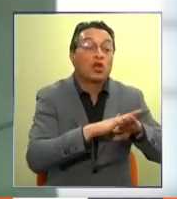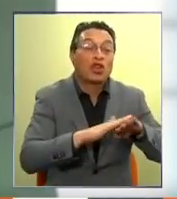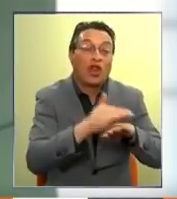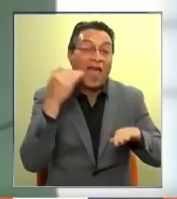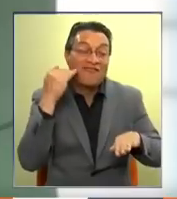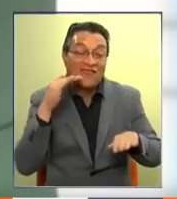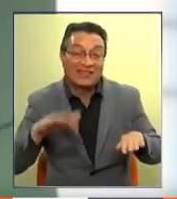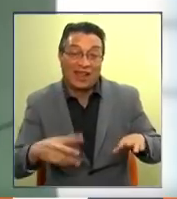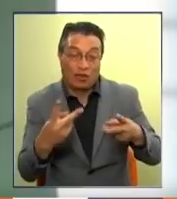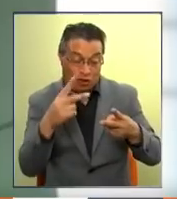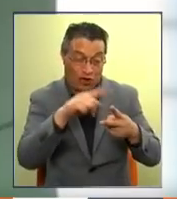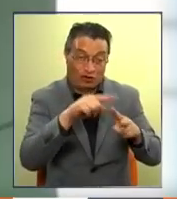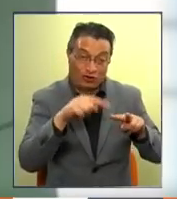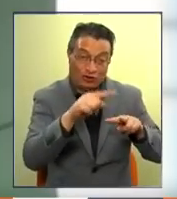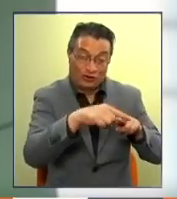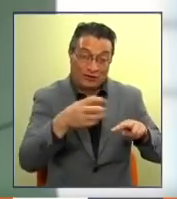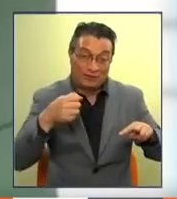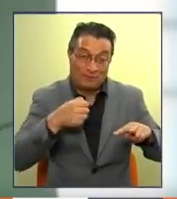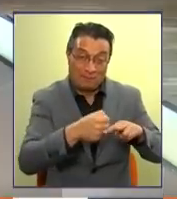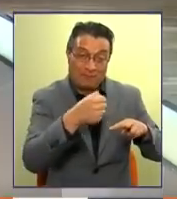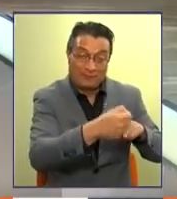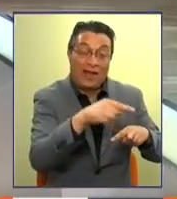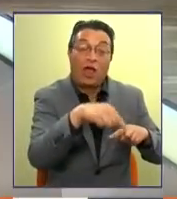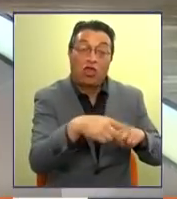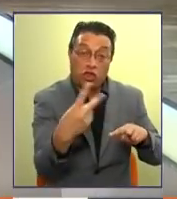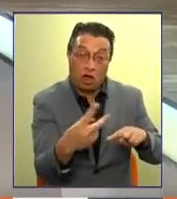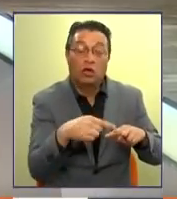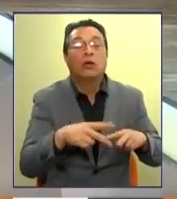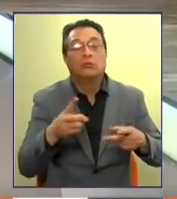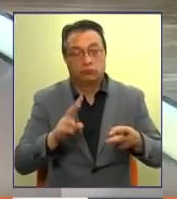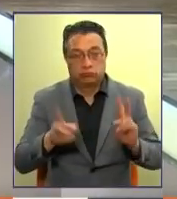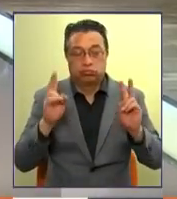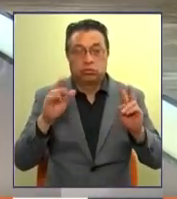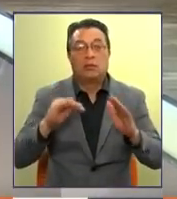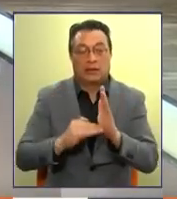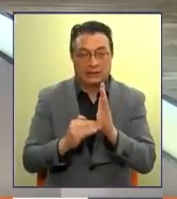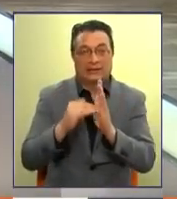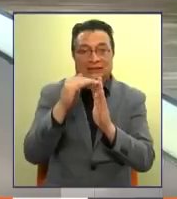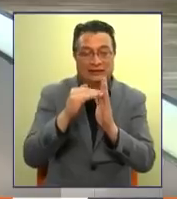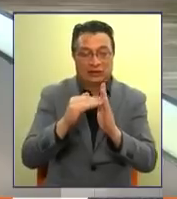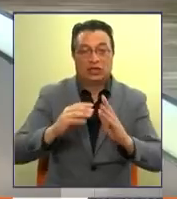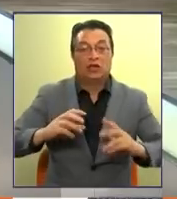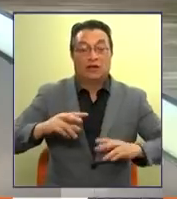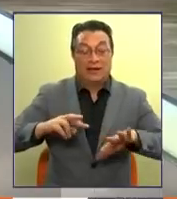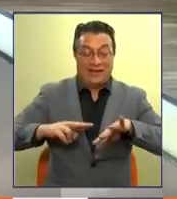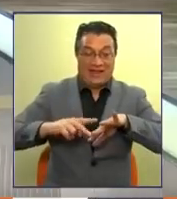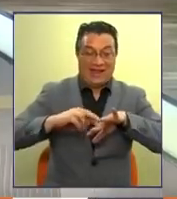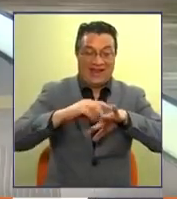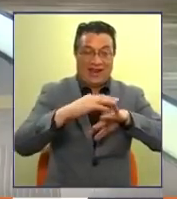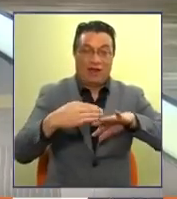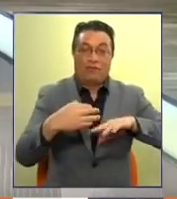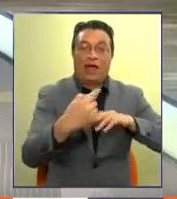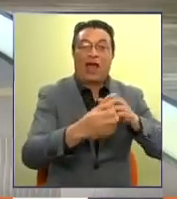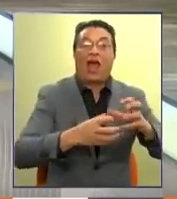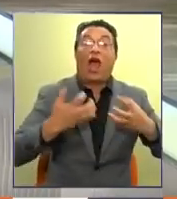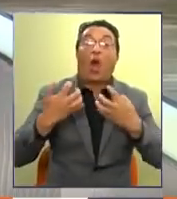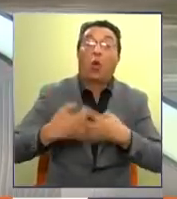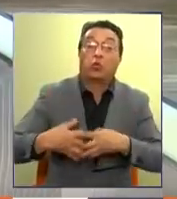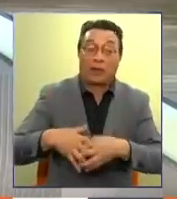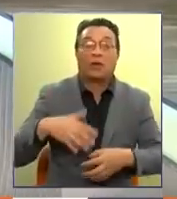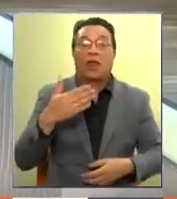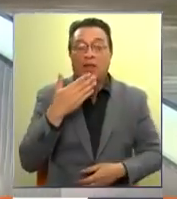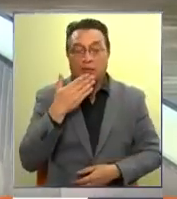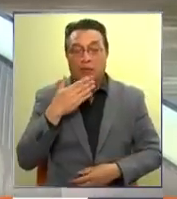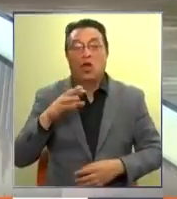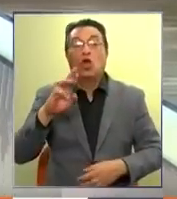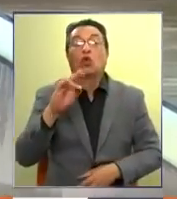seguir trabajando en otros aspectos asociados, por ejemplo, a los ascensores, escaleras mecánicas, a los servicios expresos, tren ruta roja,